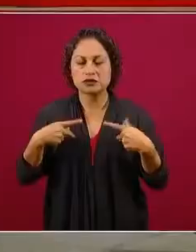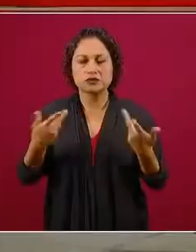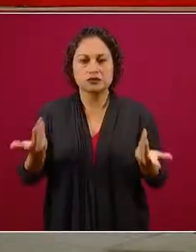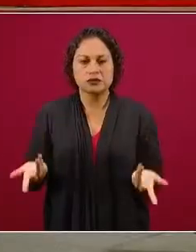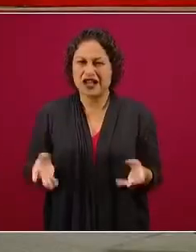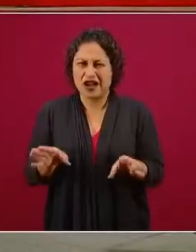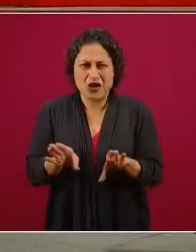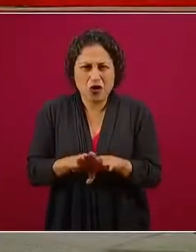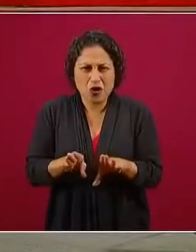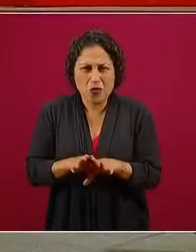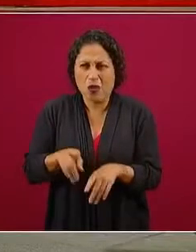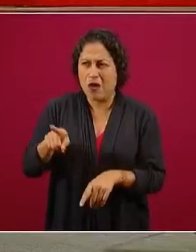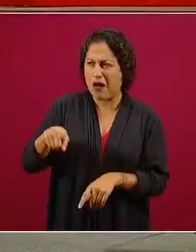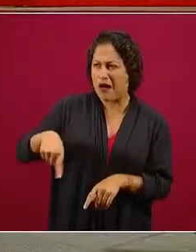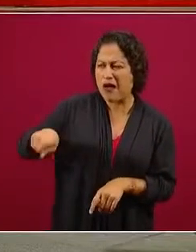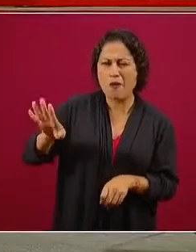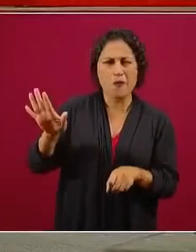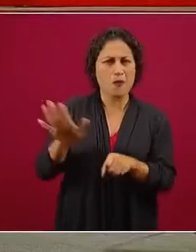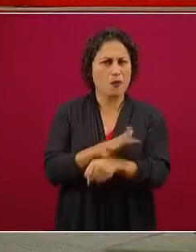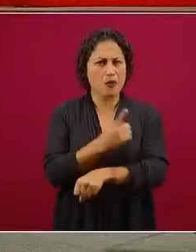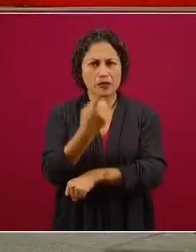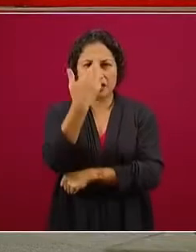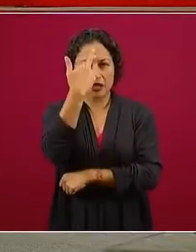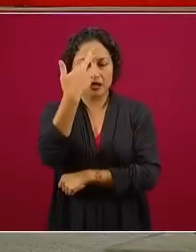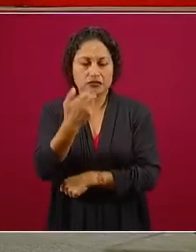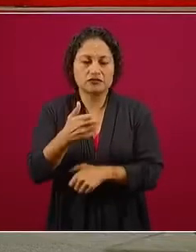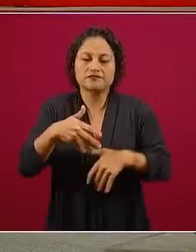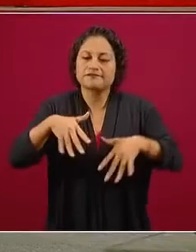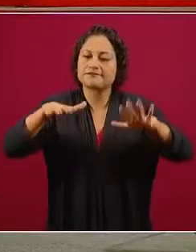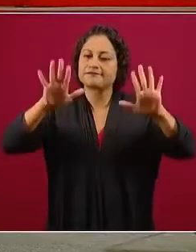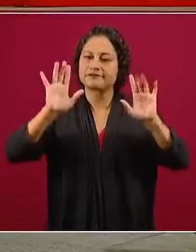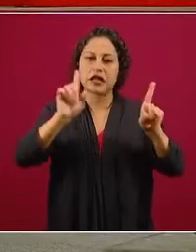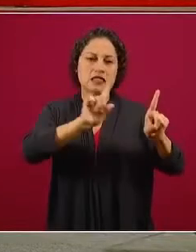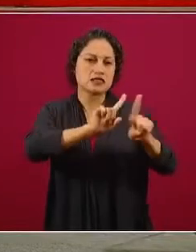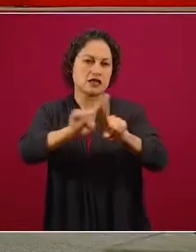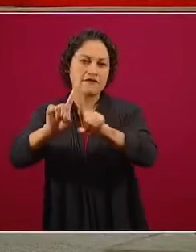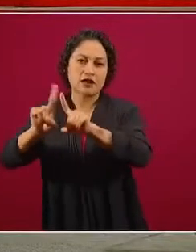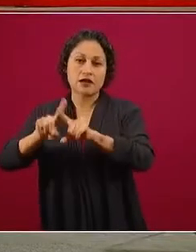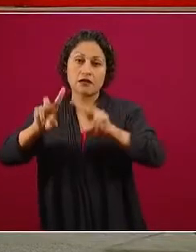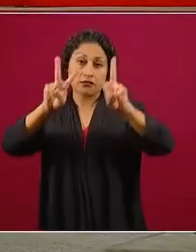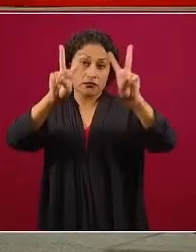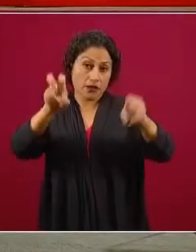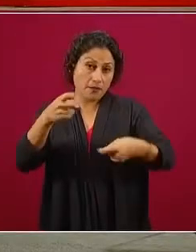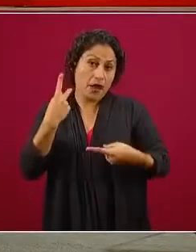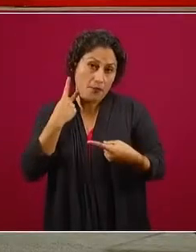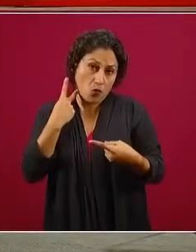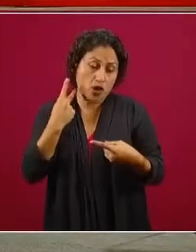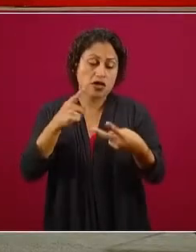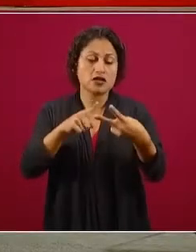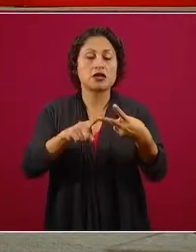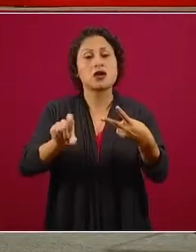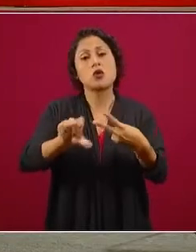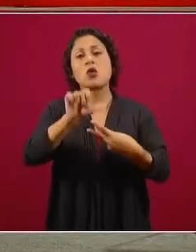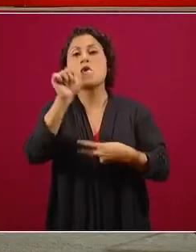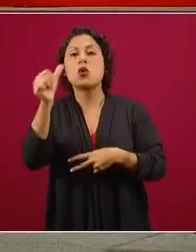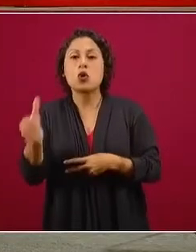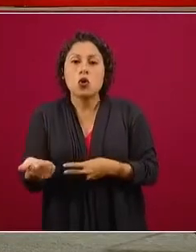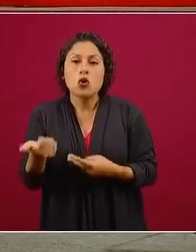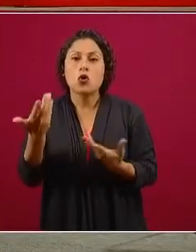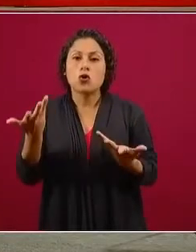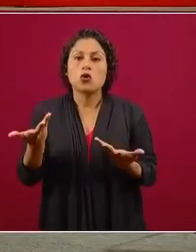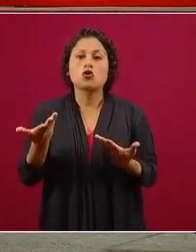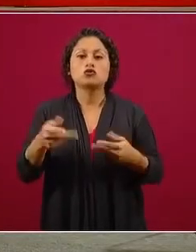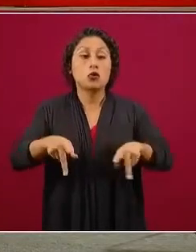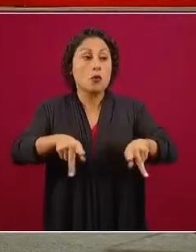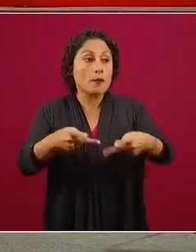múltiples intereses que no necesariamente tienen que ver con lo político, también tienen que ver con asuntos de intereses de